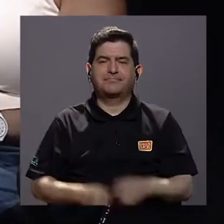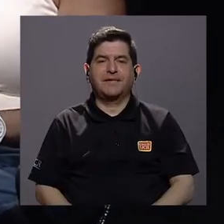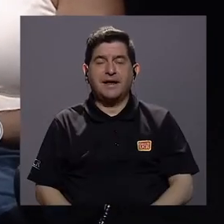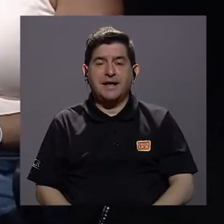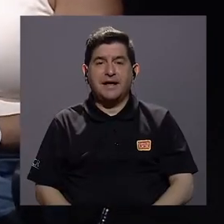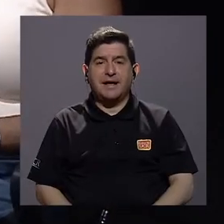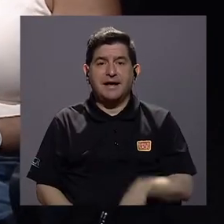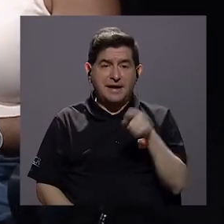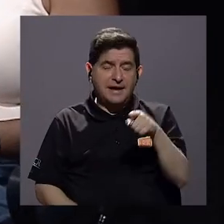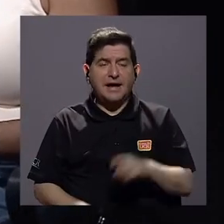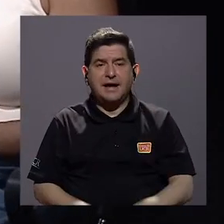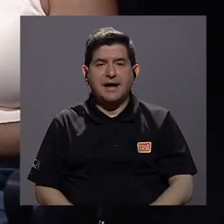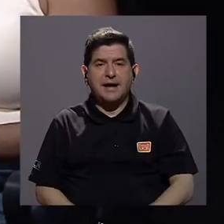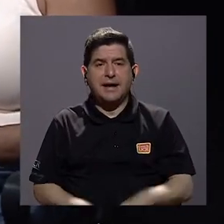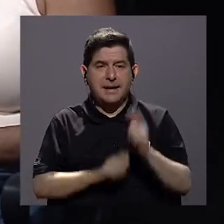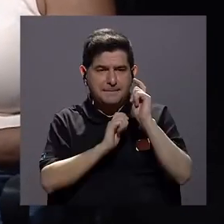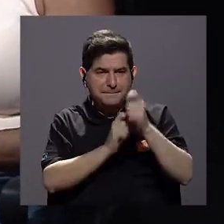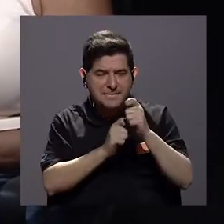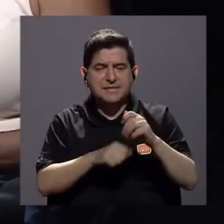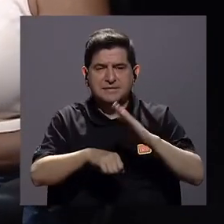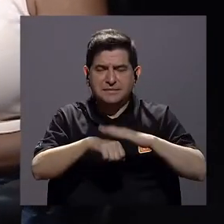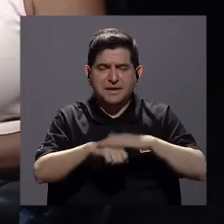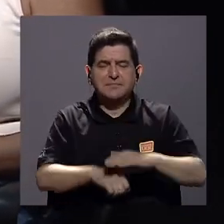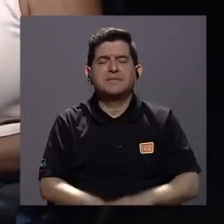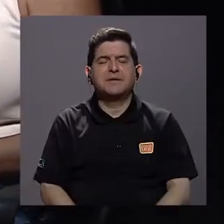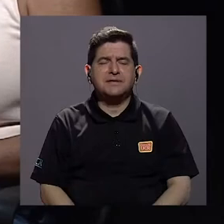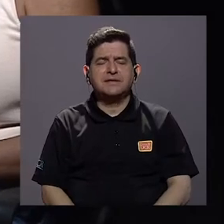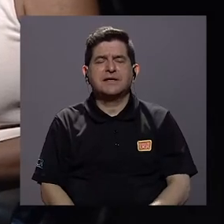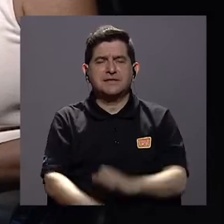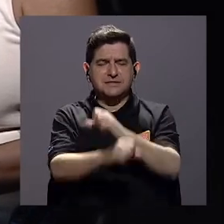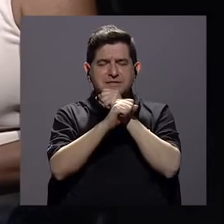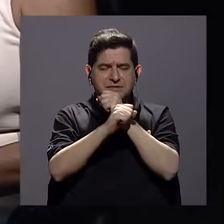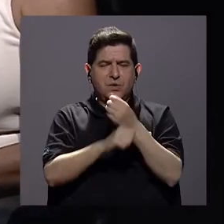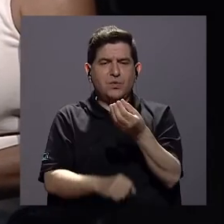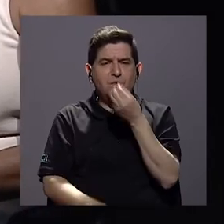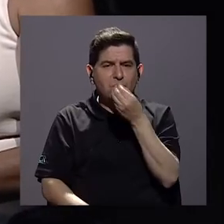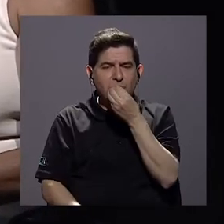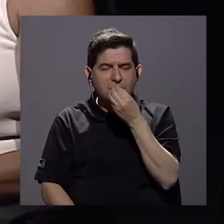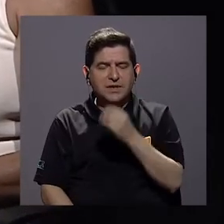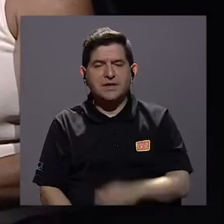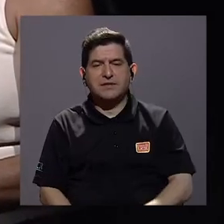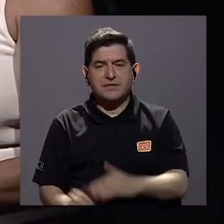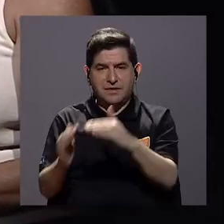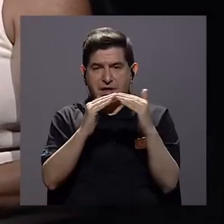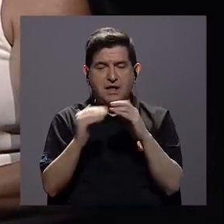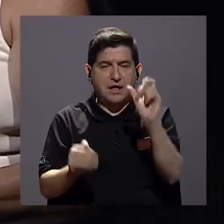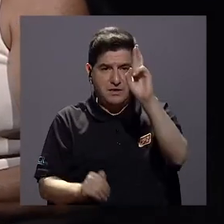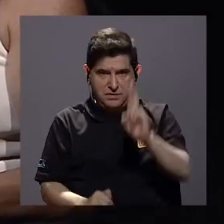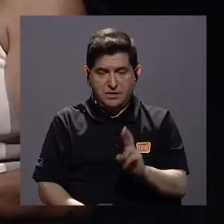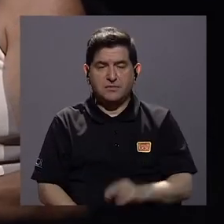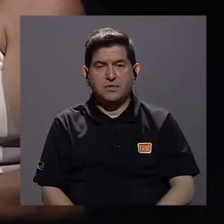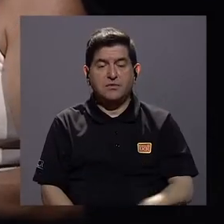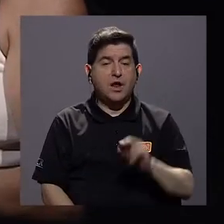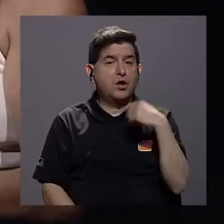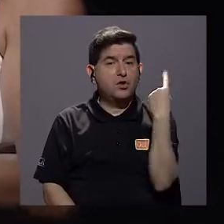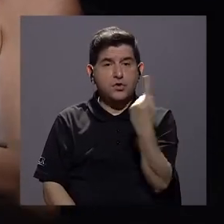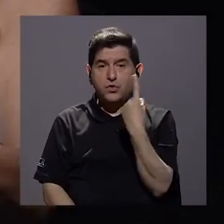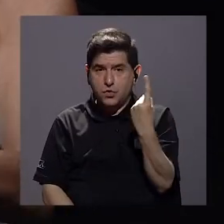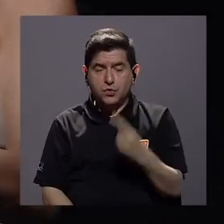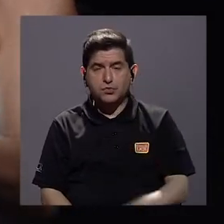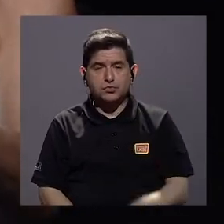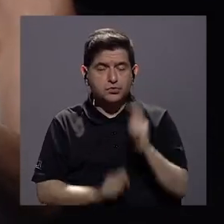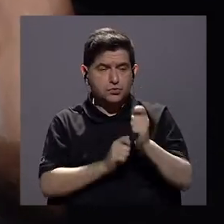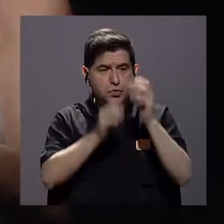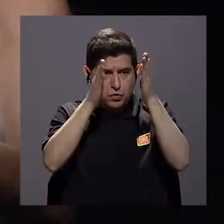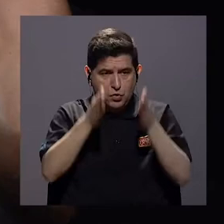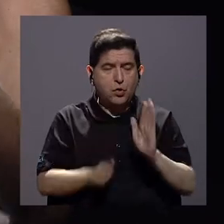pesquerías permiten la seguridad alimentaria de la población costarricense. Y esto no solamente a los